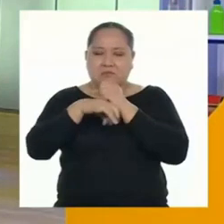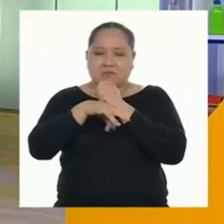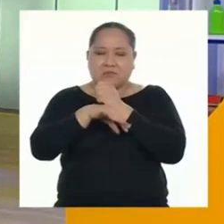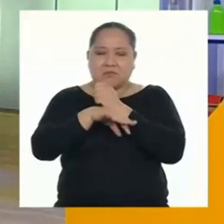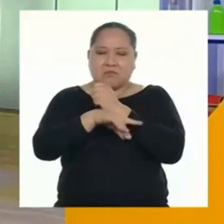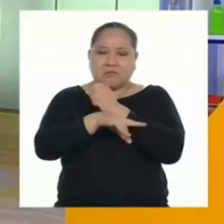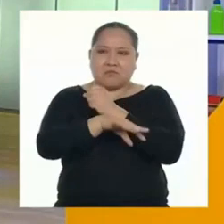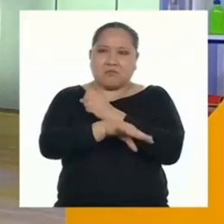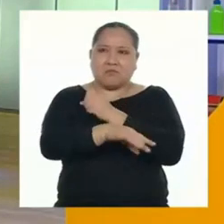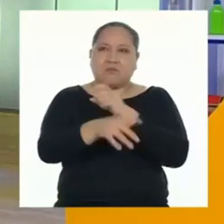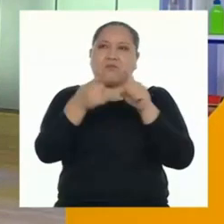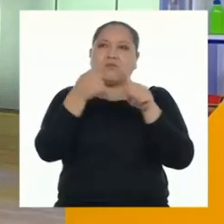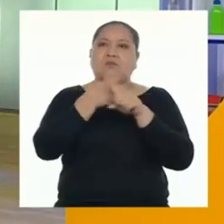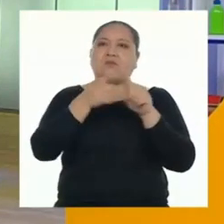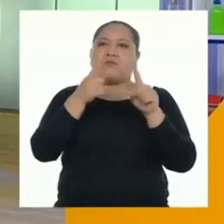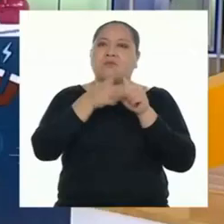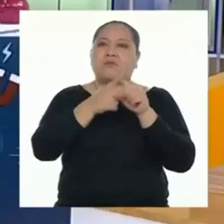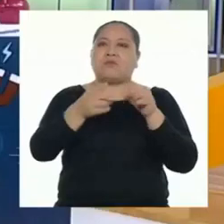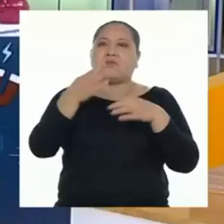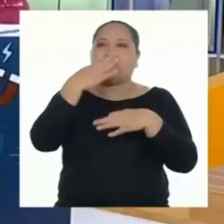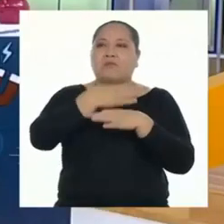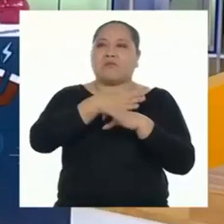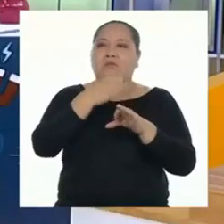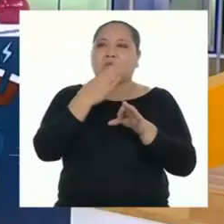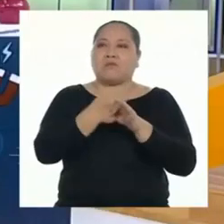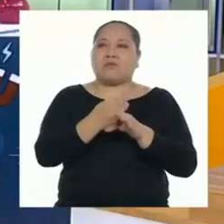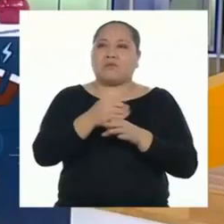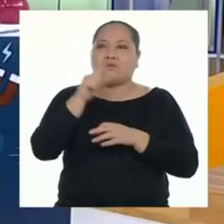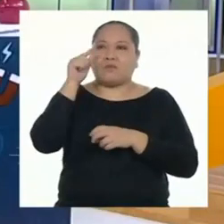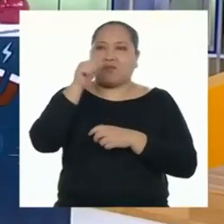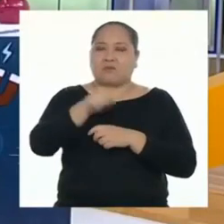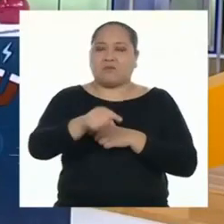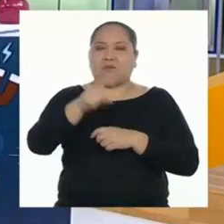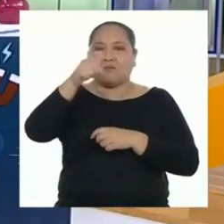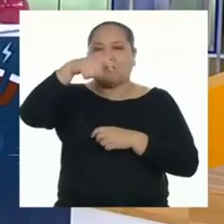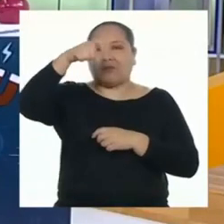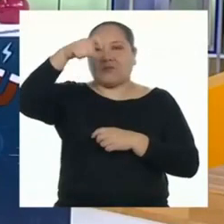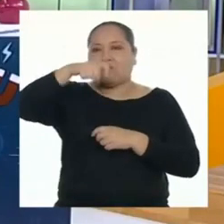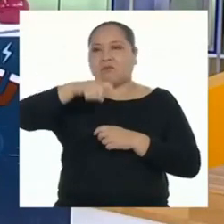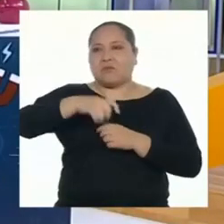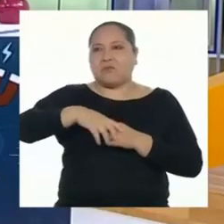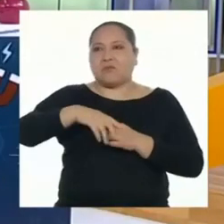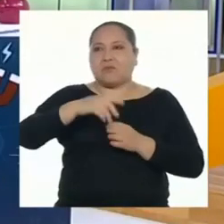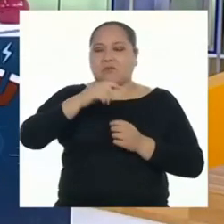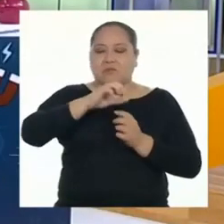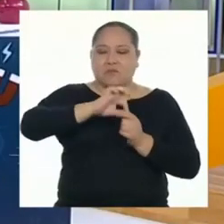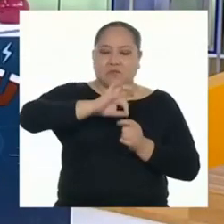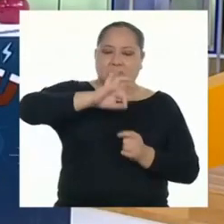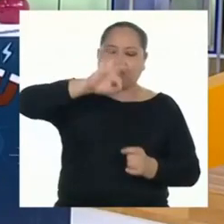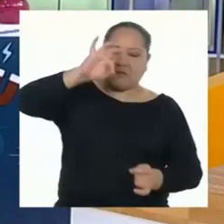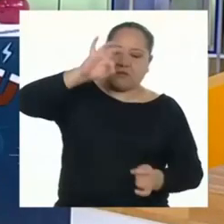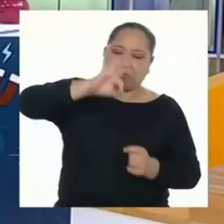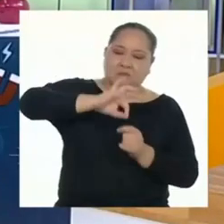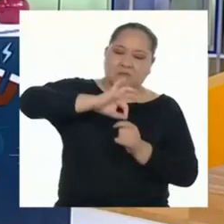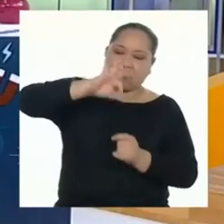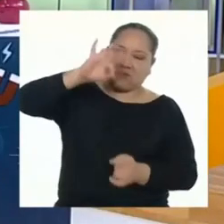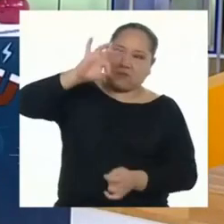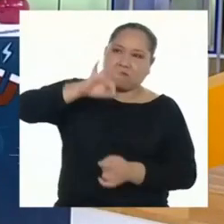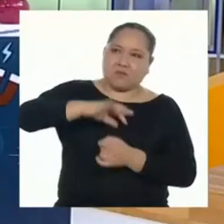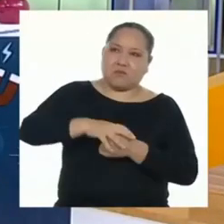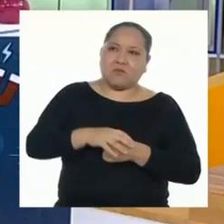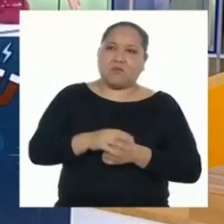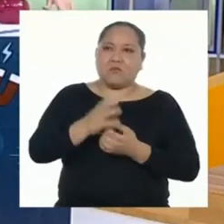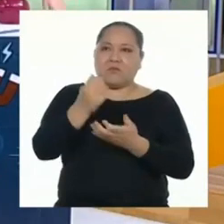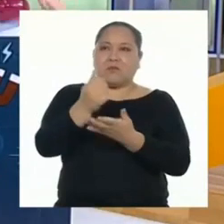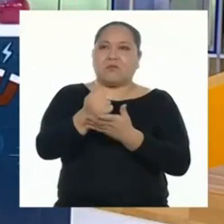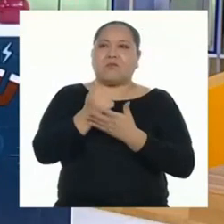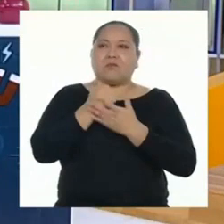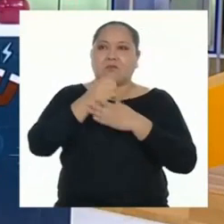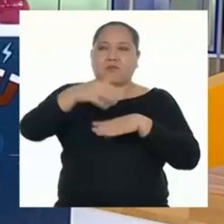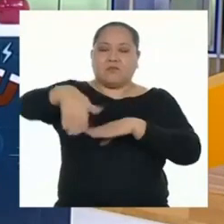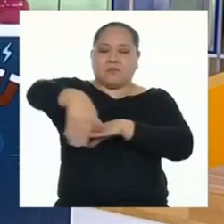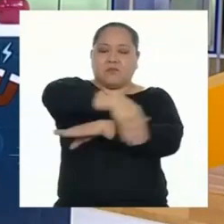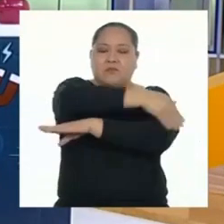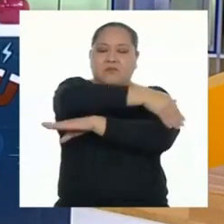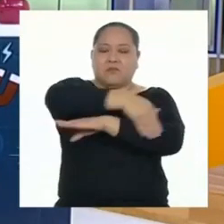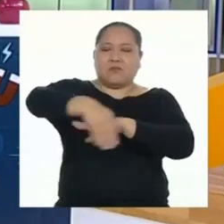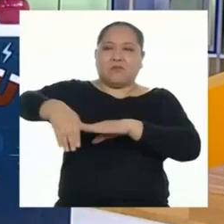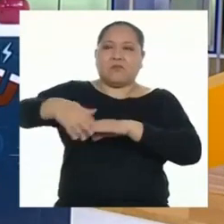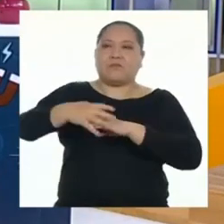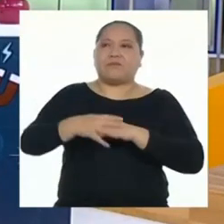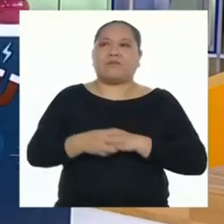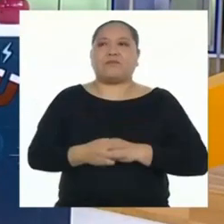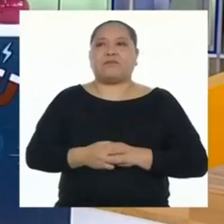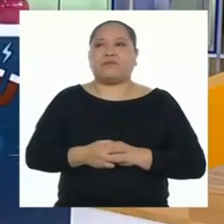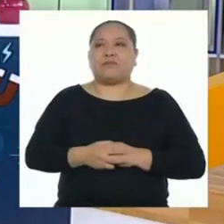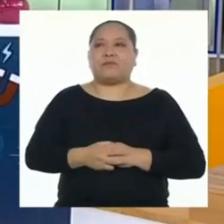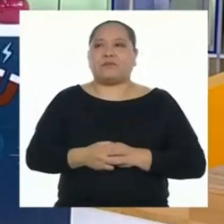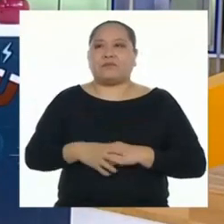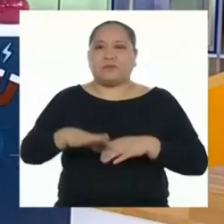raíces, pero de distinta manera. Por eso decidí medir cada una de las raíces que salieron con la ayuda de la